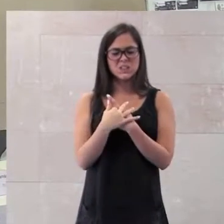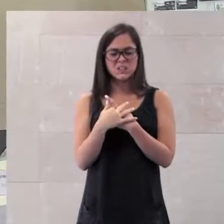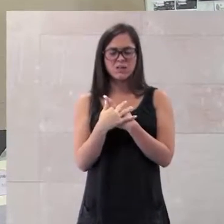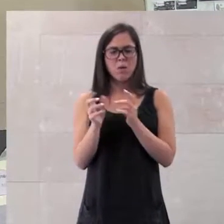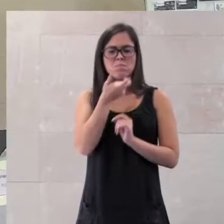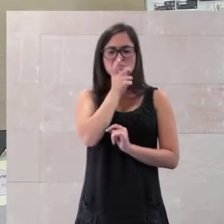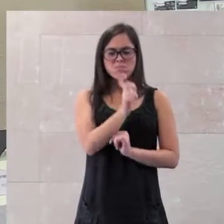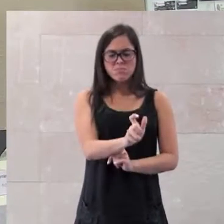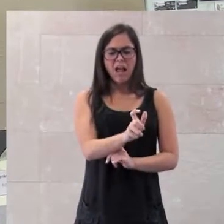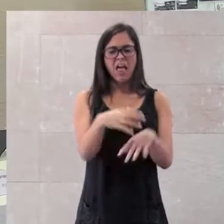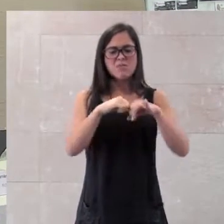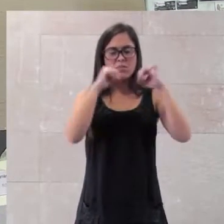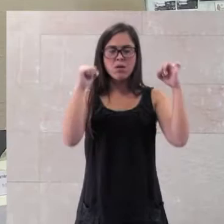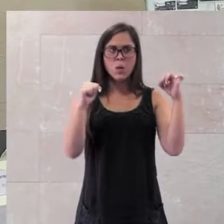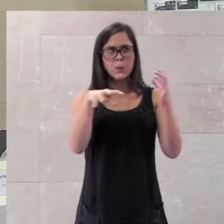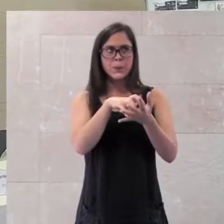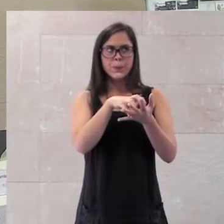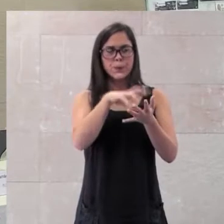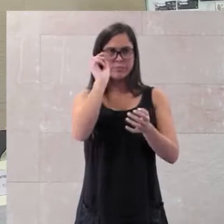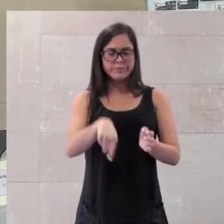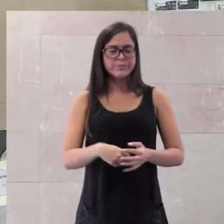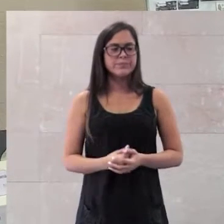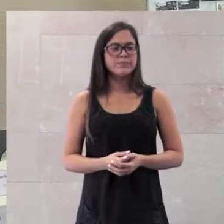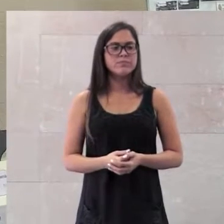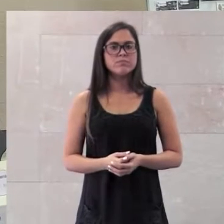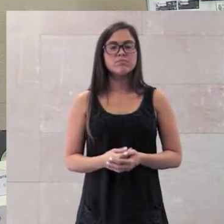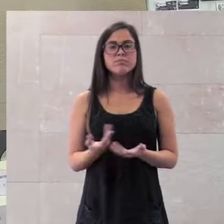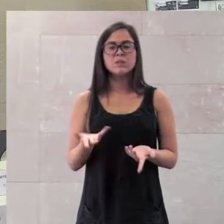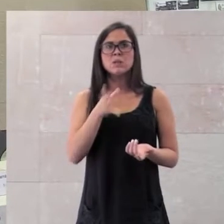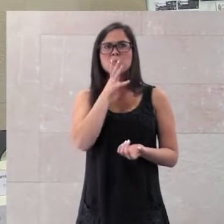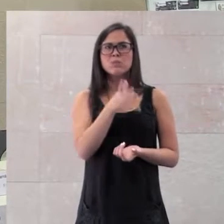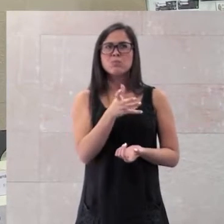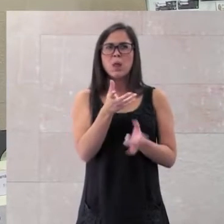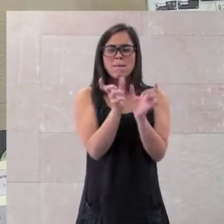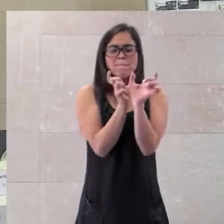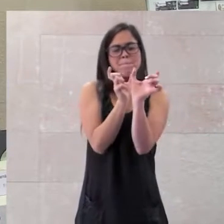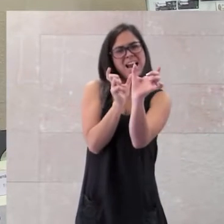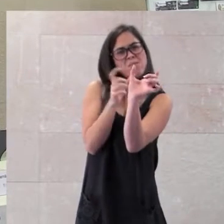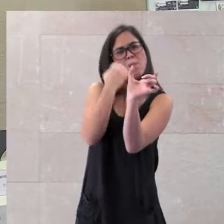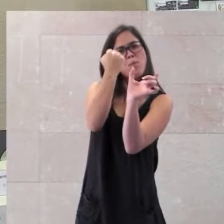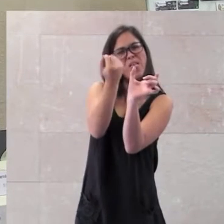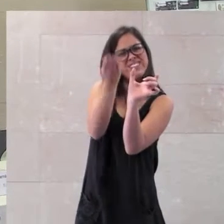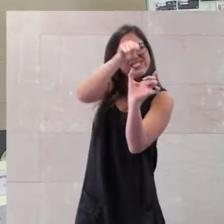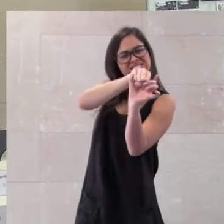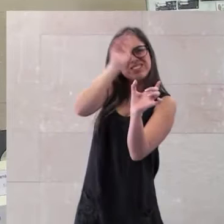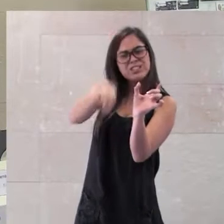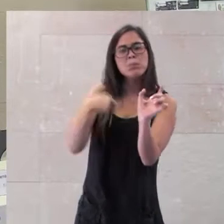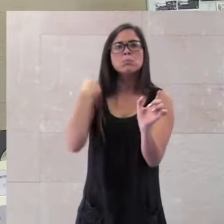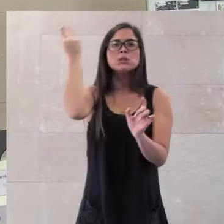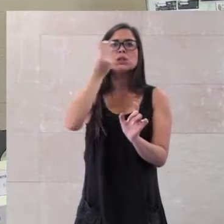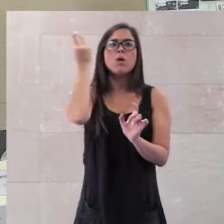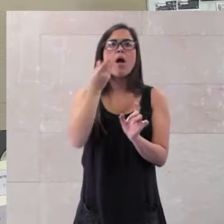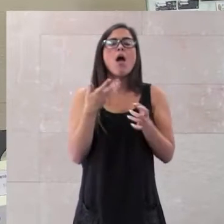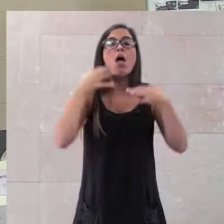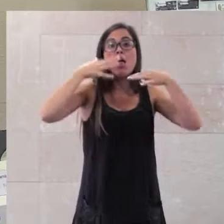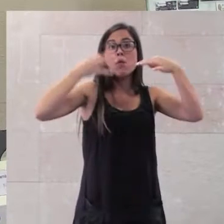palabra empoderamiento también, por aquello de que lleva escrito la palabra poder. Pero creo que es real, quiero decir,